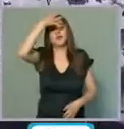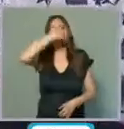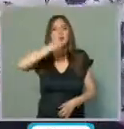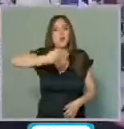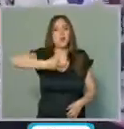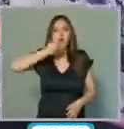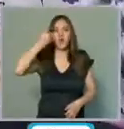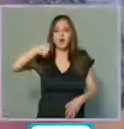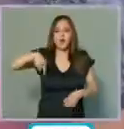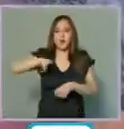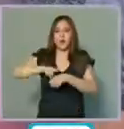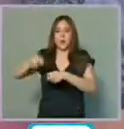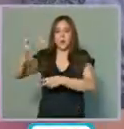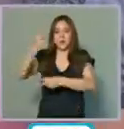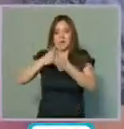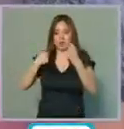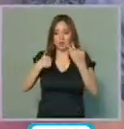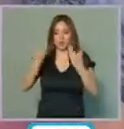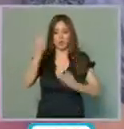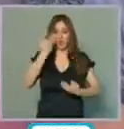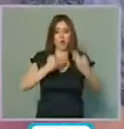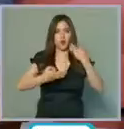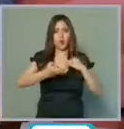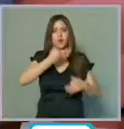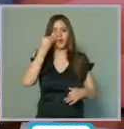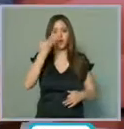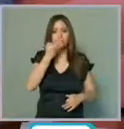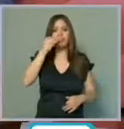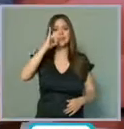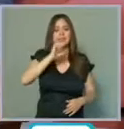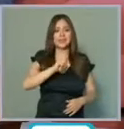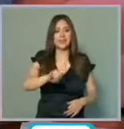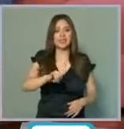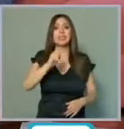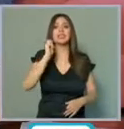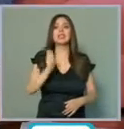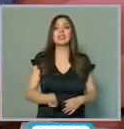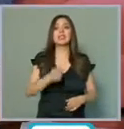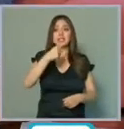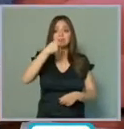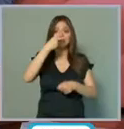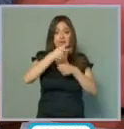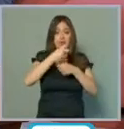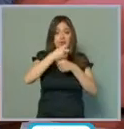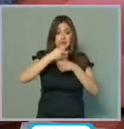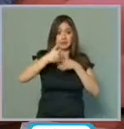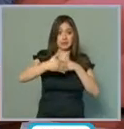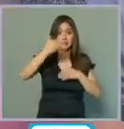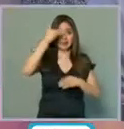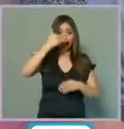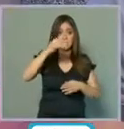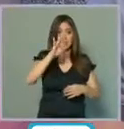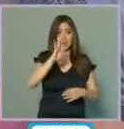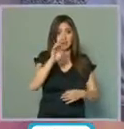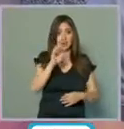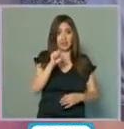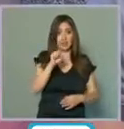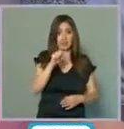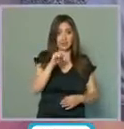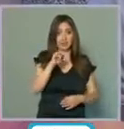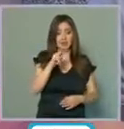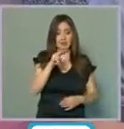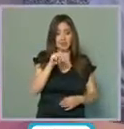flores. Sí, con toda intención, por Tienes muy supuesto. floreada. Sí. ¿Es la segunda edición de este festival? Es la segunda edición, es un festival muy